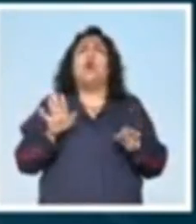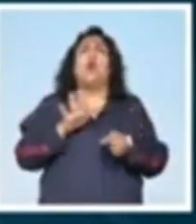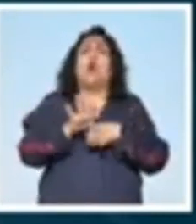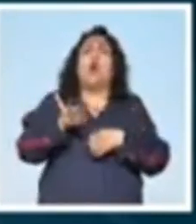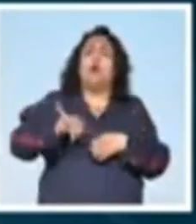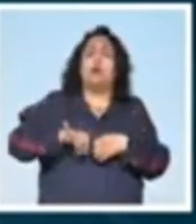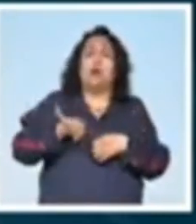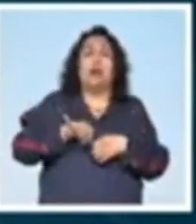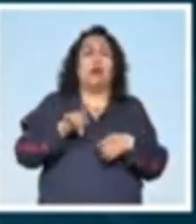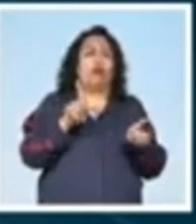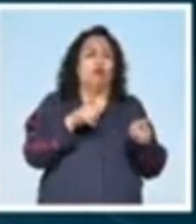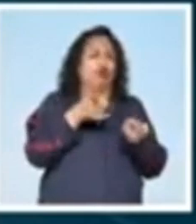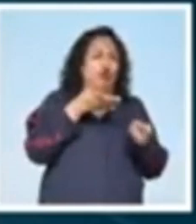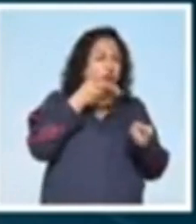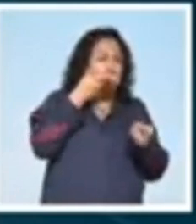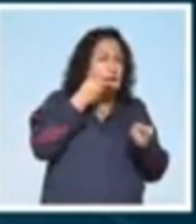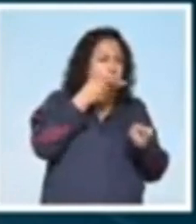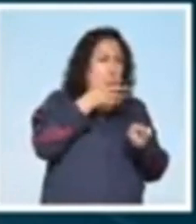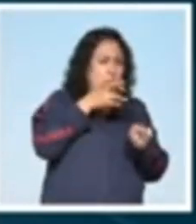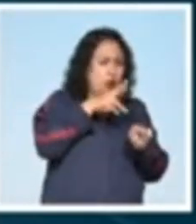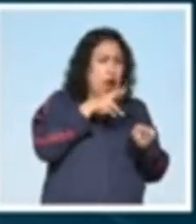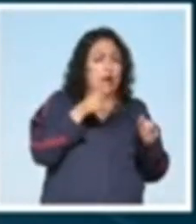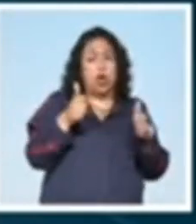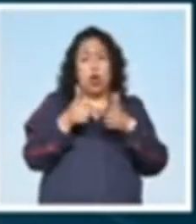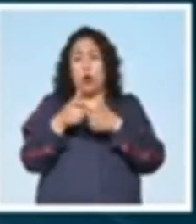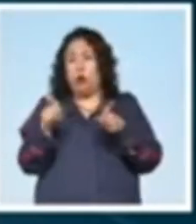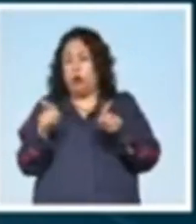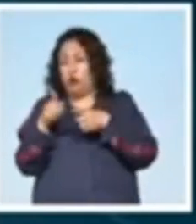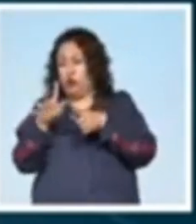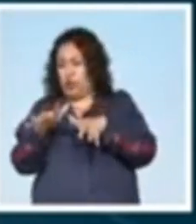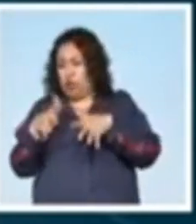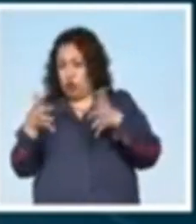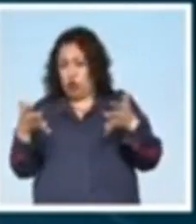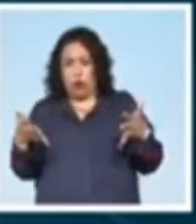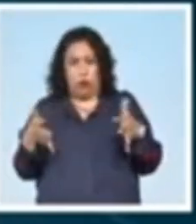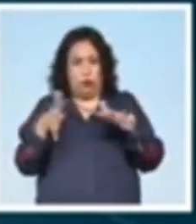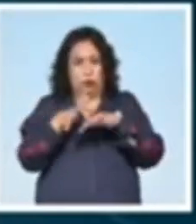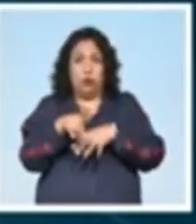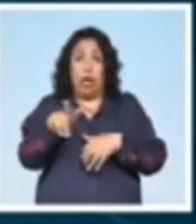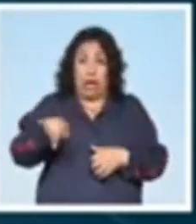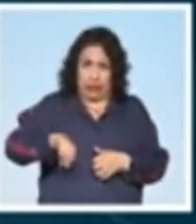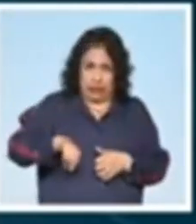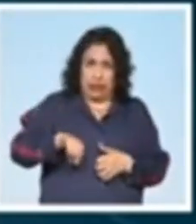la música tradicional popular con la música de concierto, ¿sí?